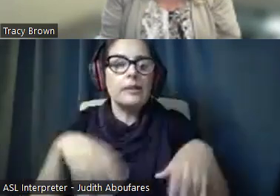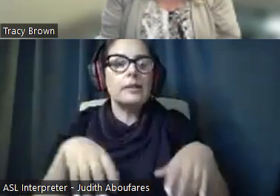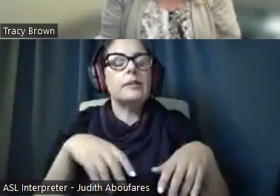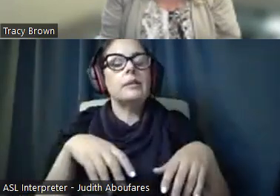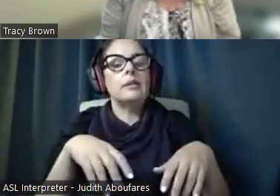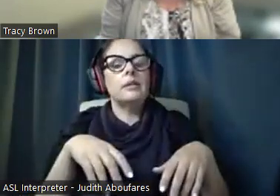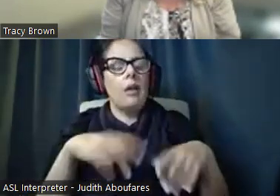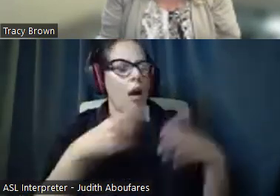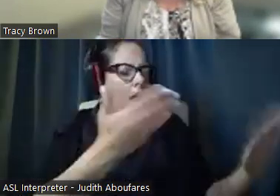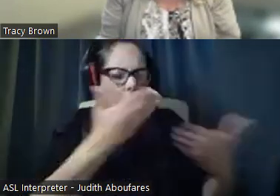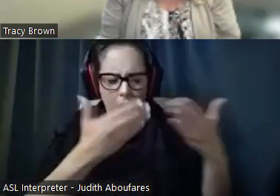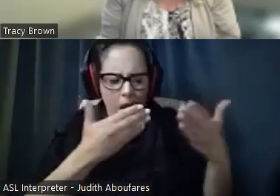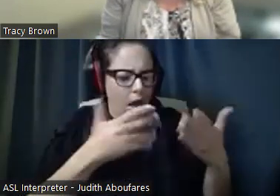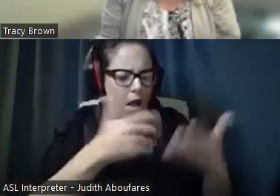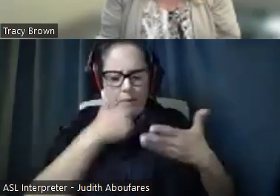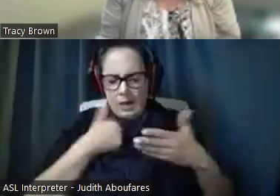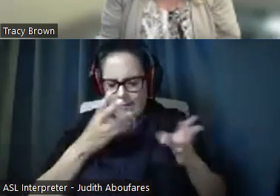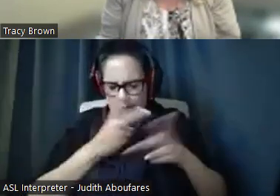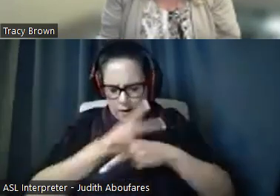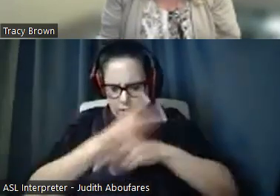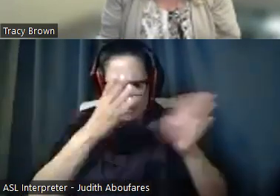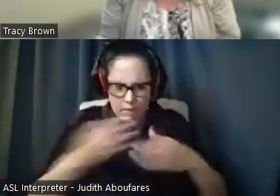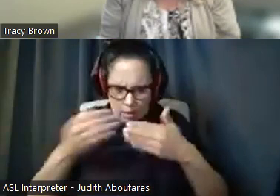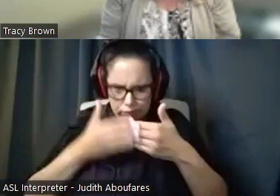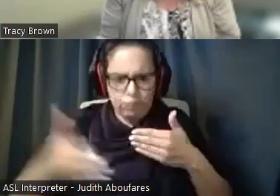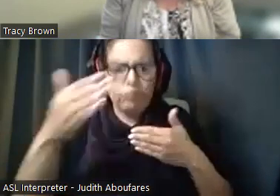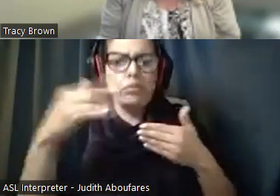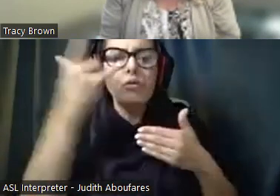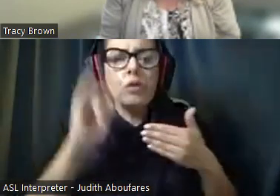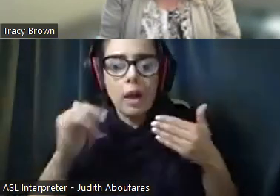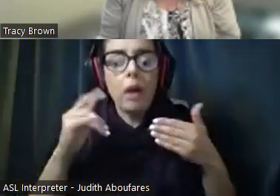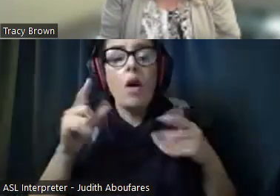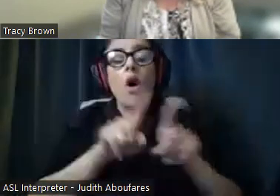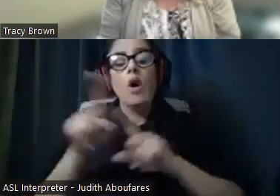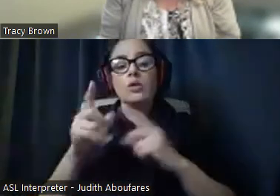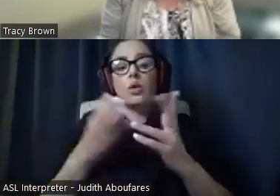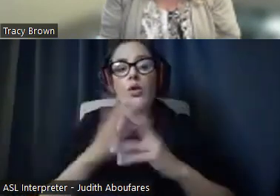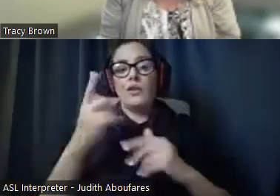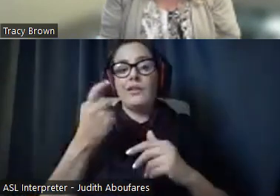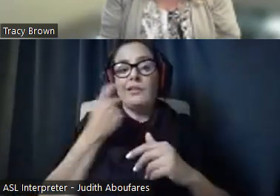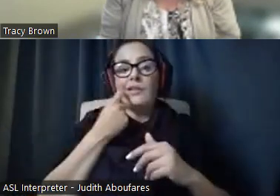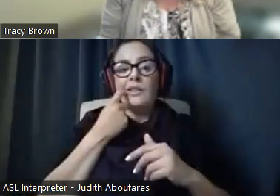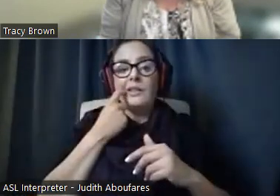ideas para poder ayudarnos a mover de aquí en adelante. Y también tenemos